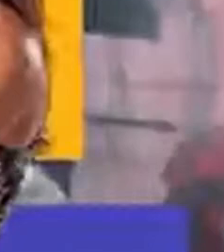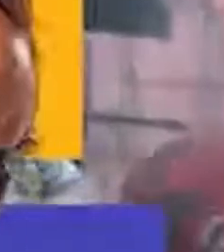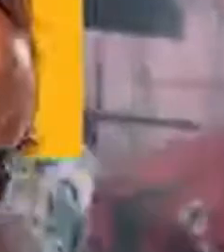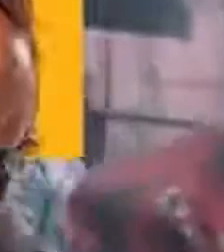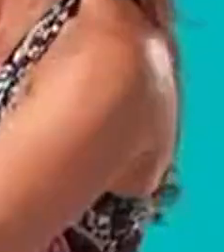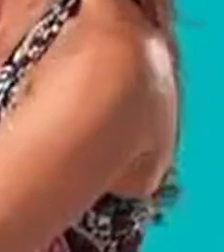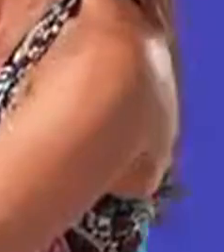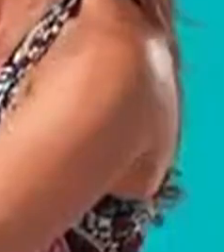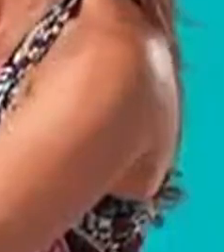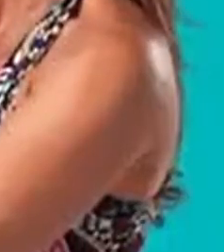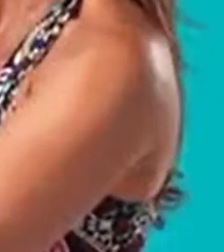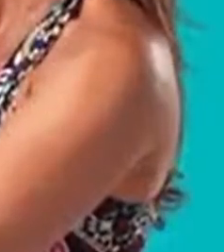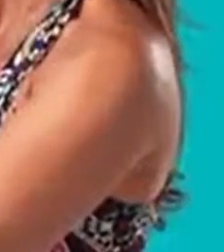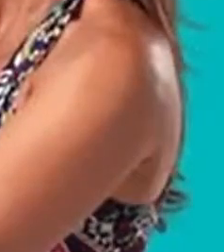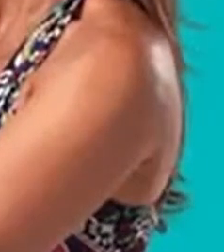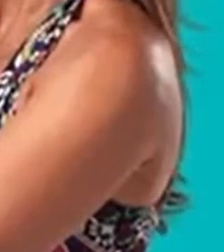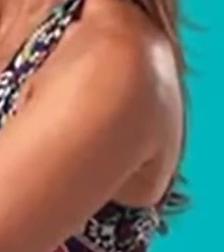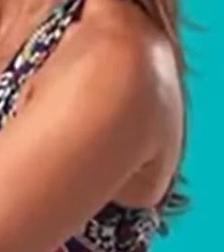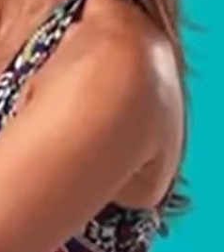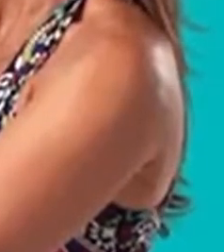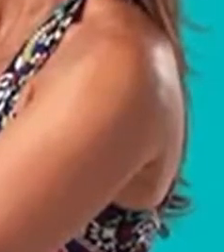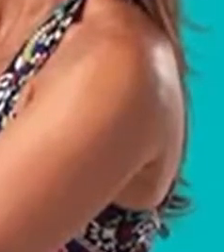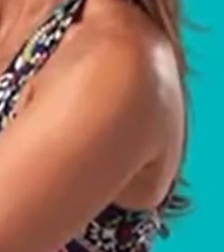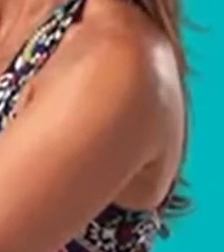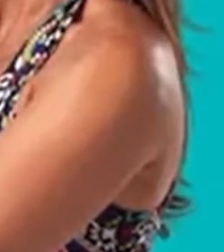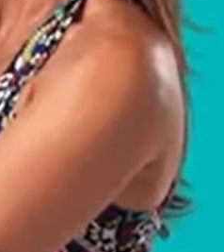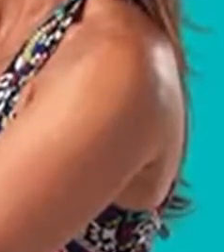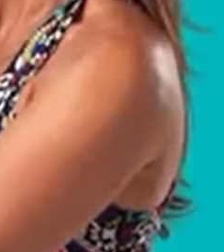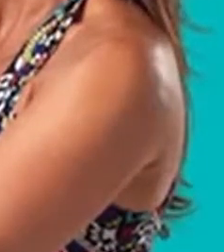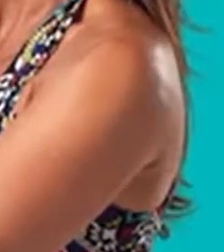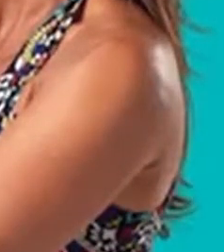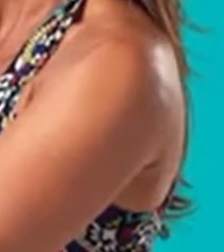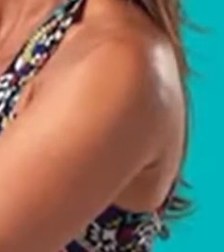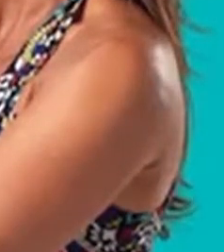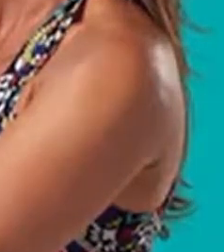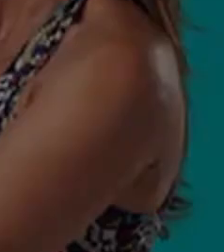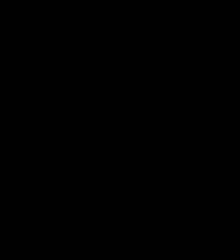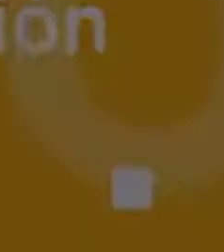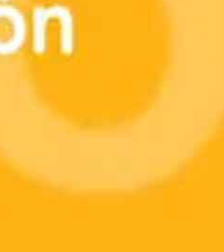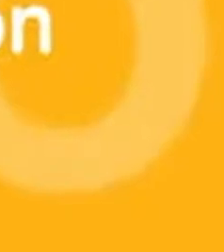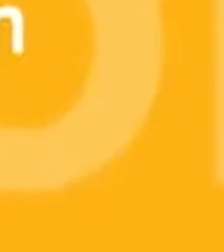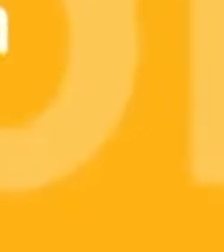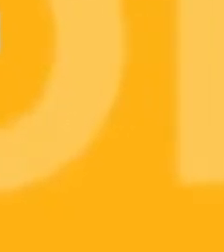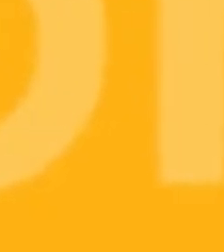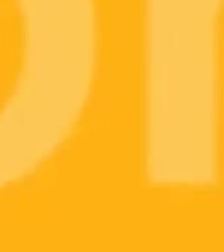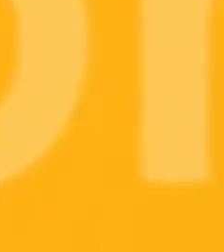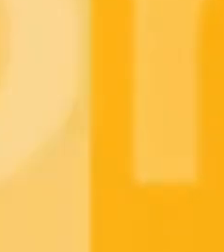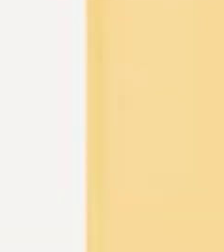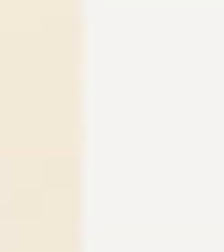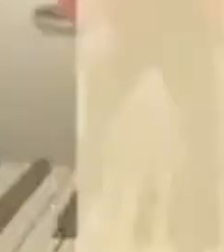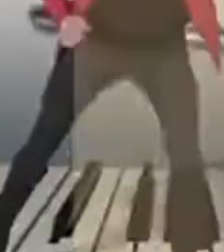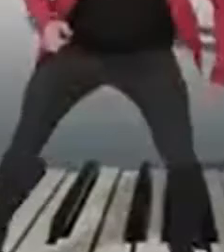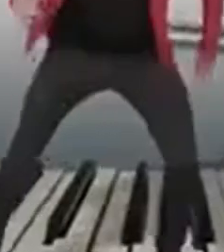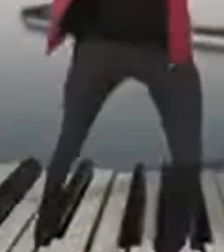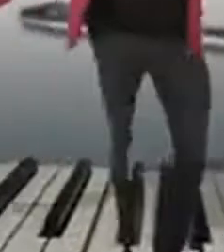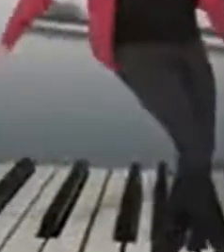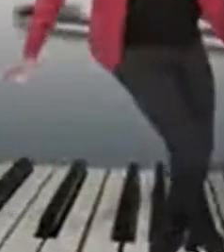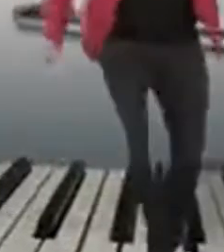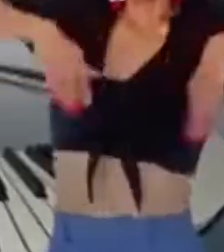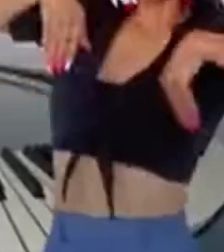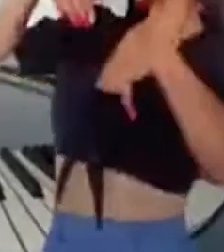Sonidos del Mundo, todos los sábados a las 4 de la tarde por TV Perú. A